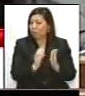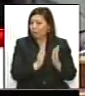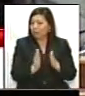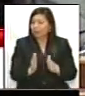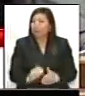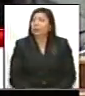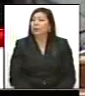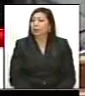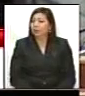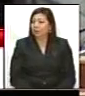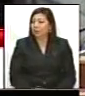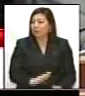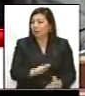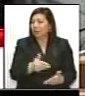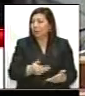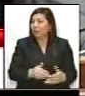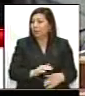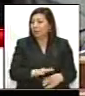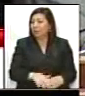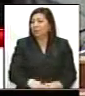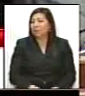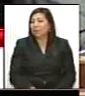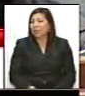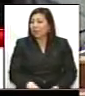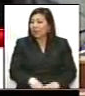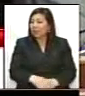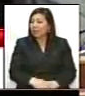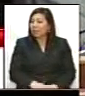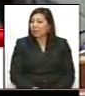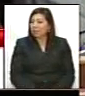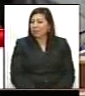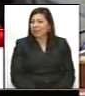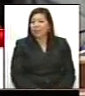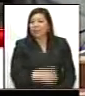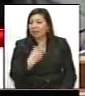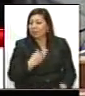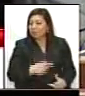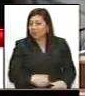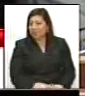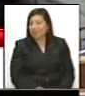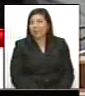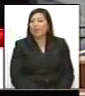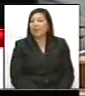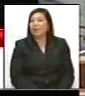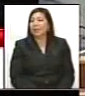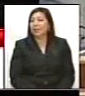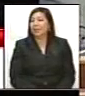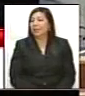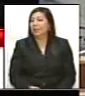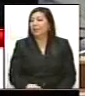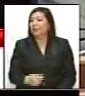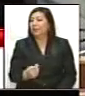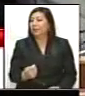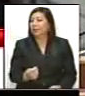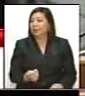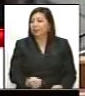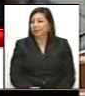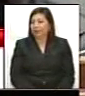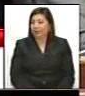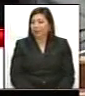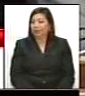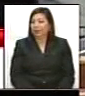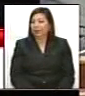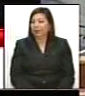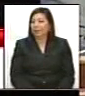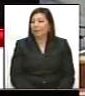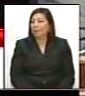de farallones incas, quitándole el valor histórico y turístico sin ninguna consideración.